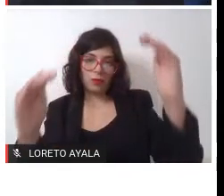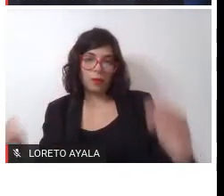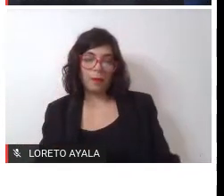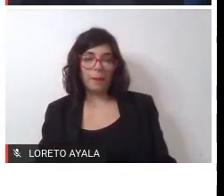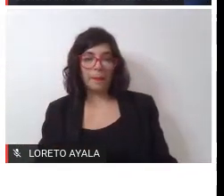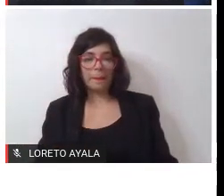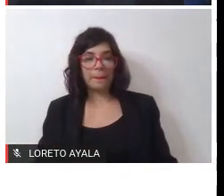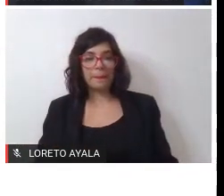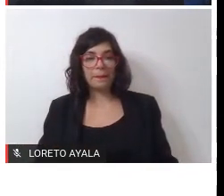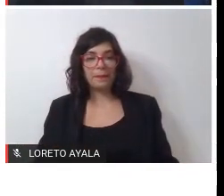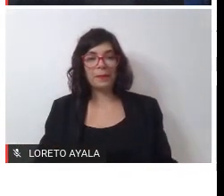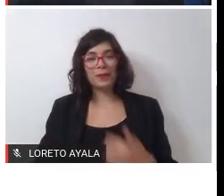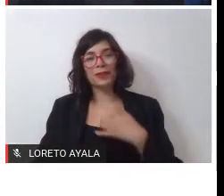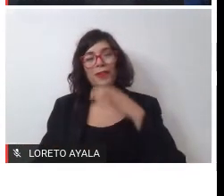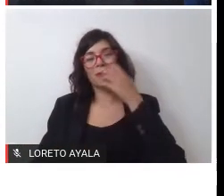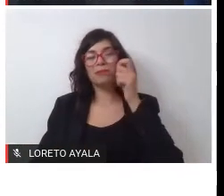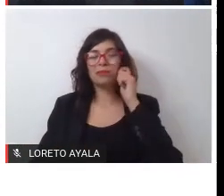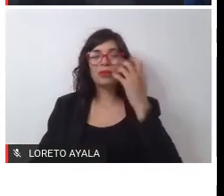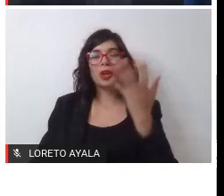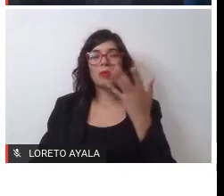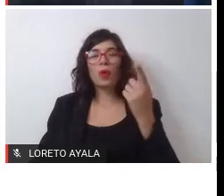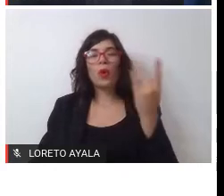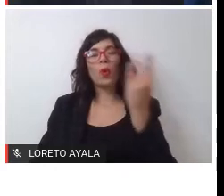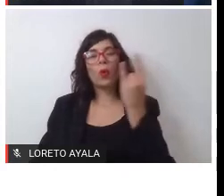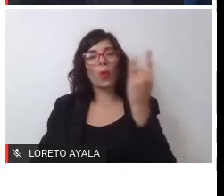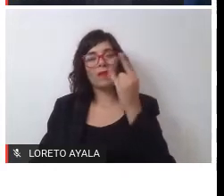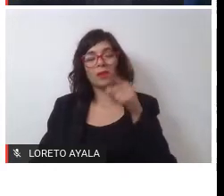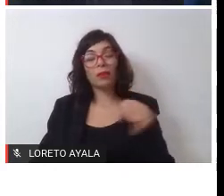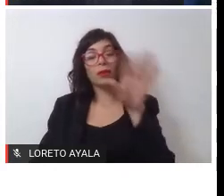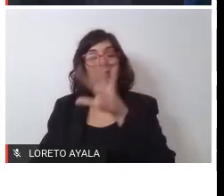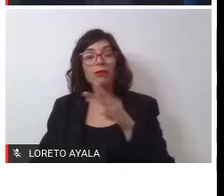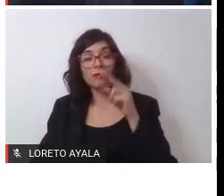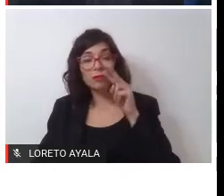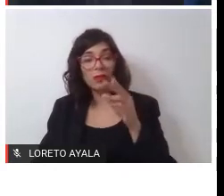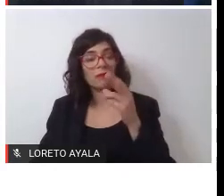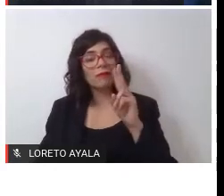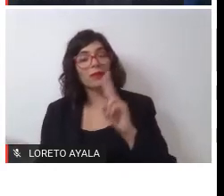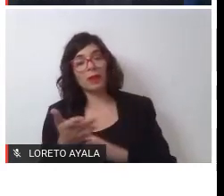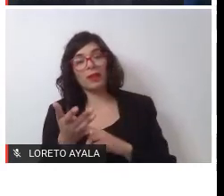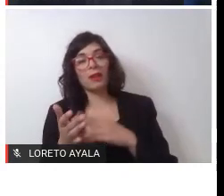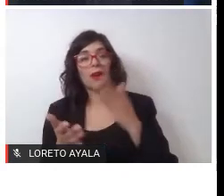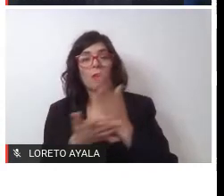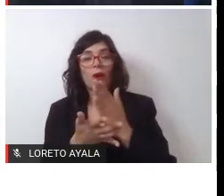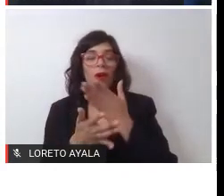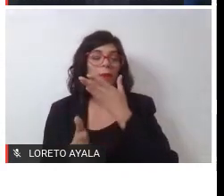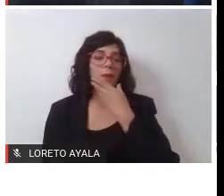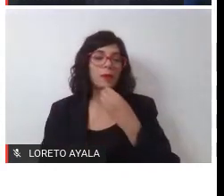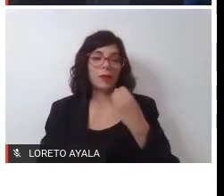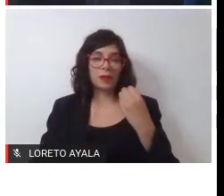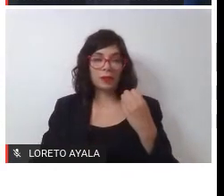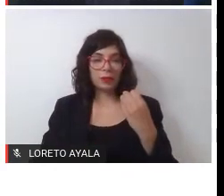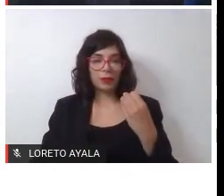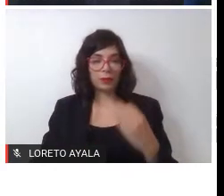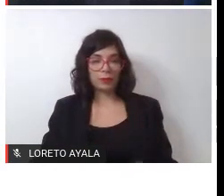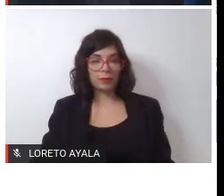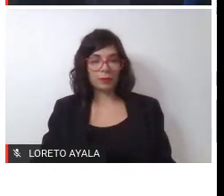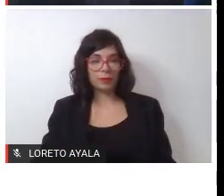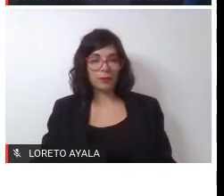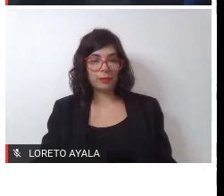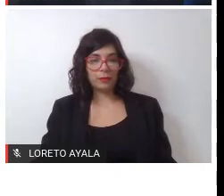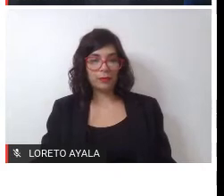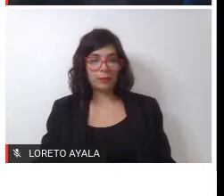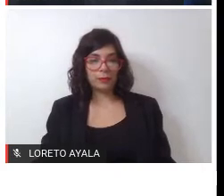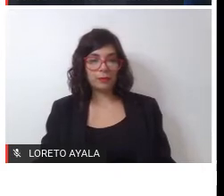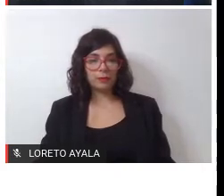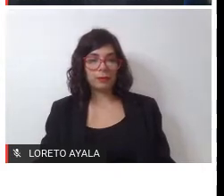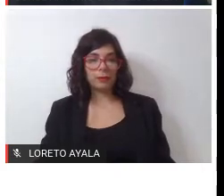digo, la Universidad de Alejandro Cien, una escuela preciosa en la comuna también del interior al interior de Montepatria,